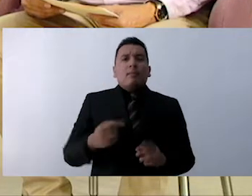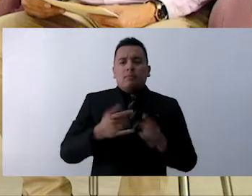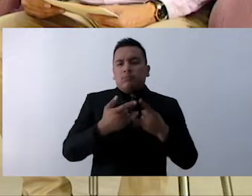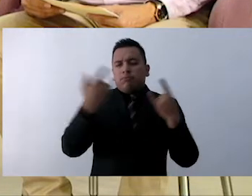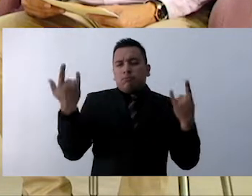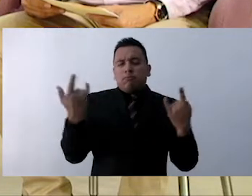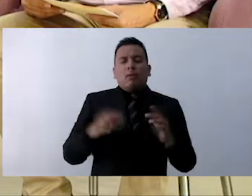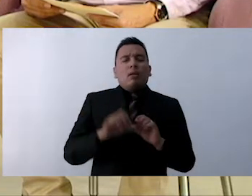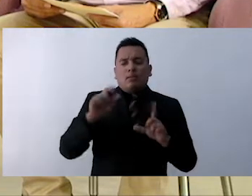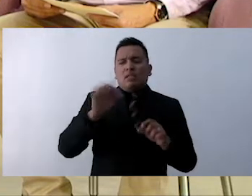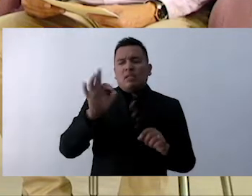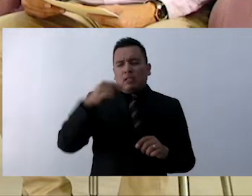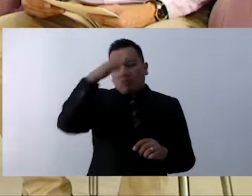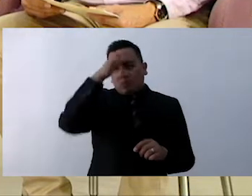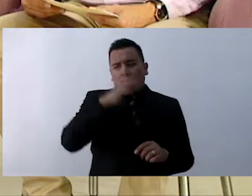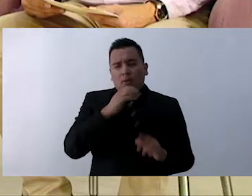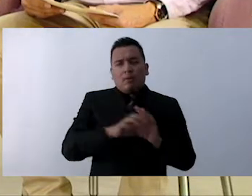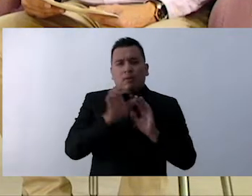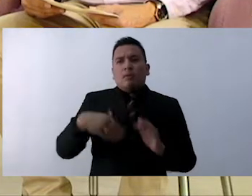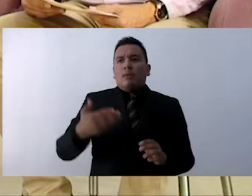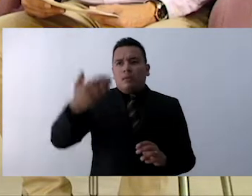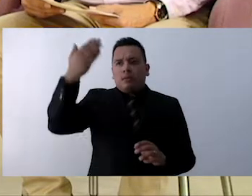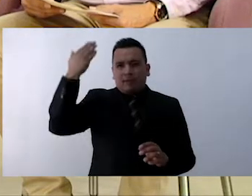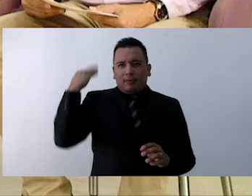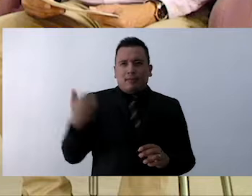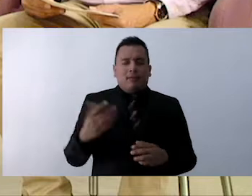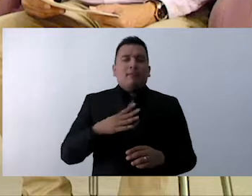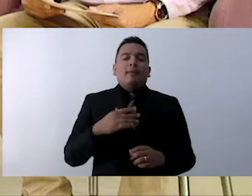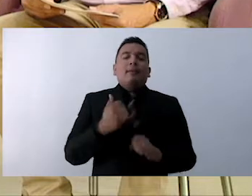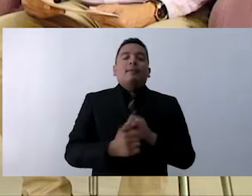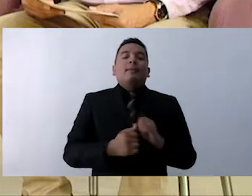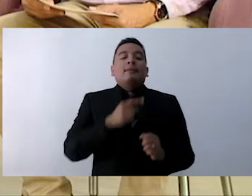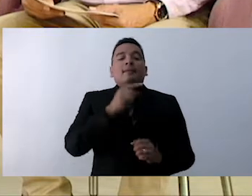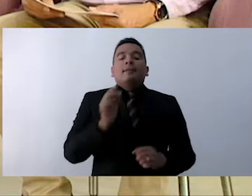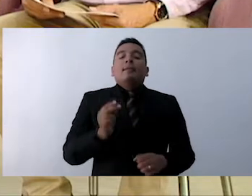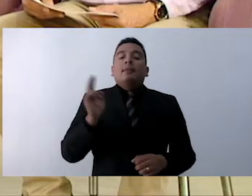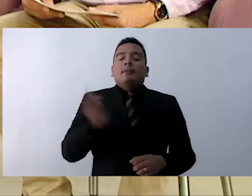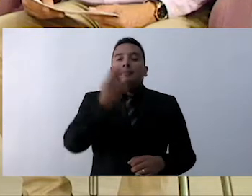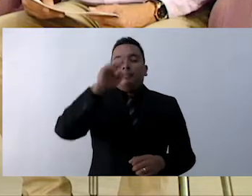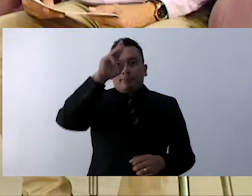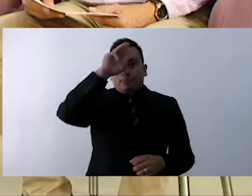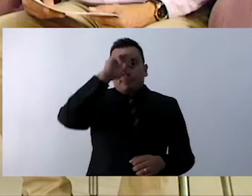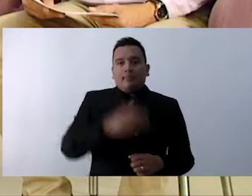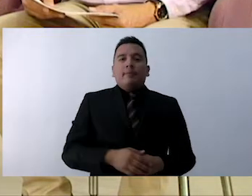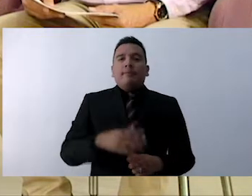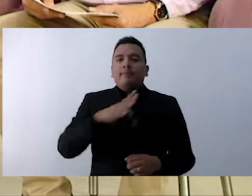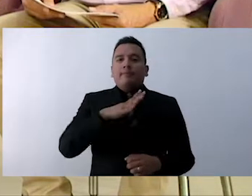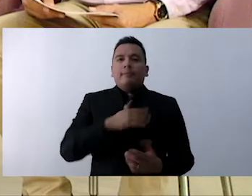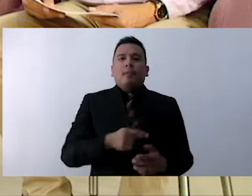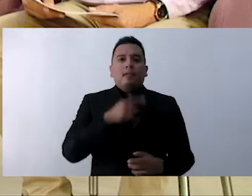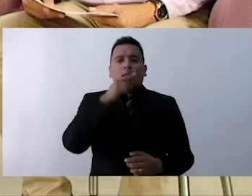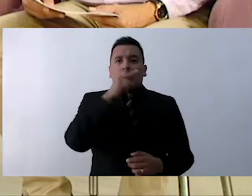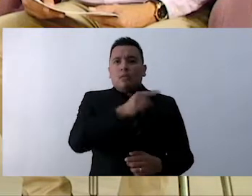mencionar un caso, seguramente aquí en Coahuila también ha sucedido, en la elección federal pasada en la Universidad de Monterrey